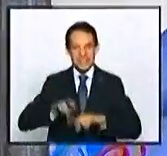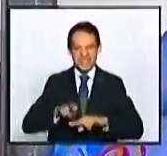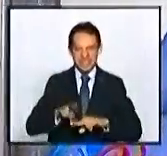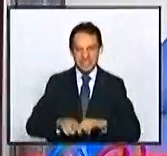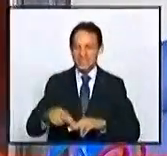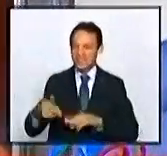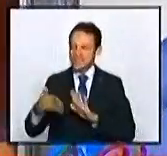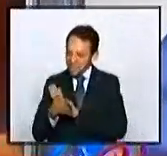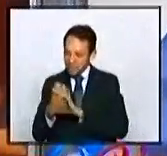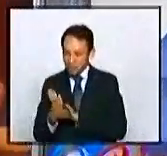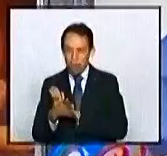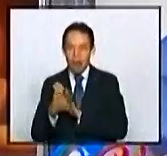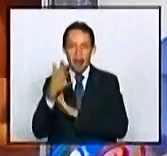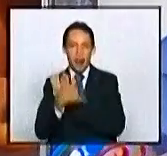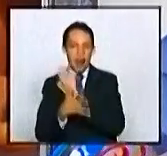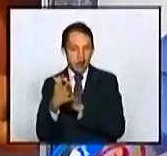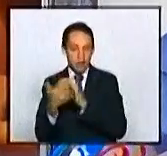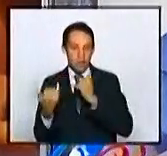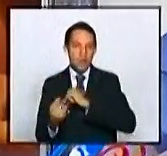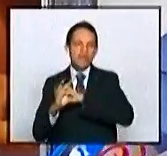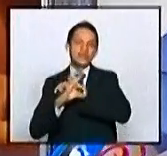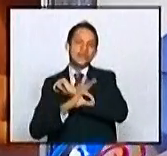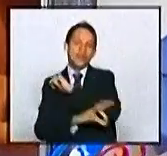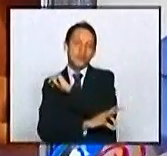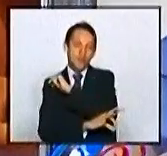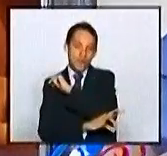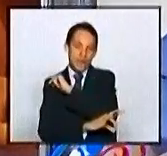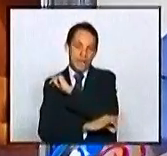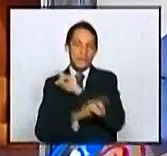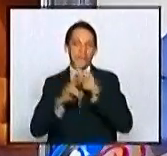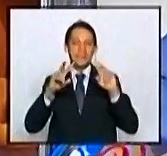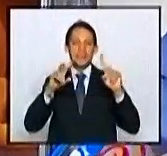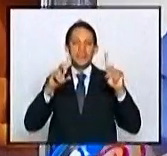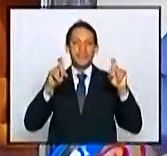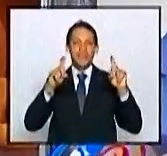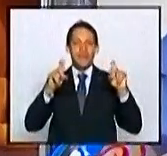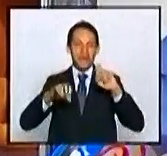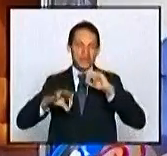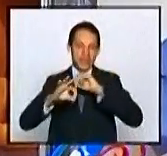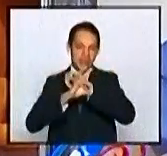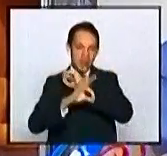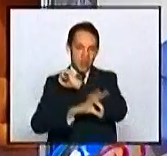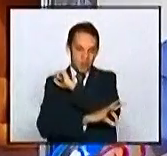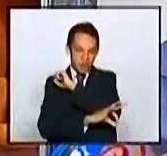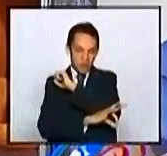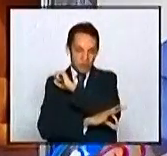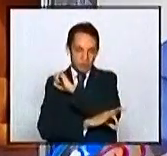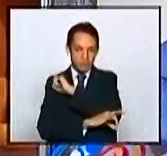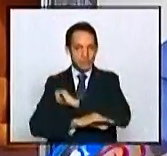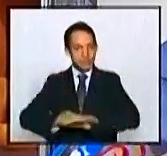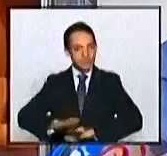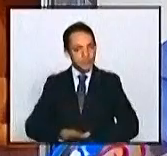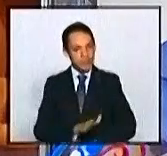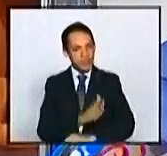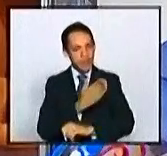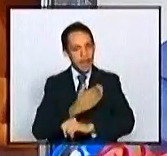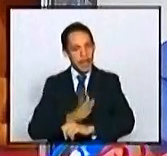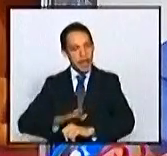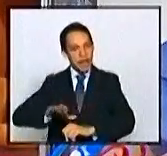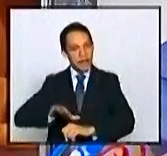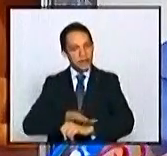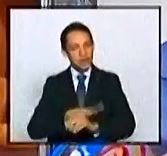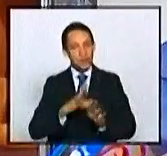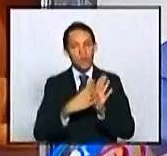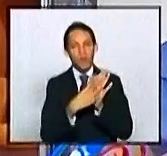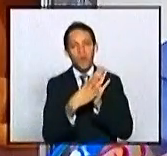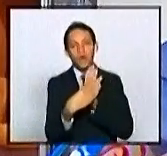ustedes compartiendo el tema de la psicología y de la psicoterapia. Y hay una canción que yo invito a todos ustedes para que